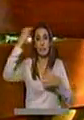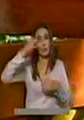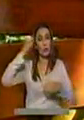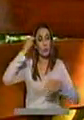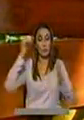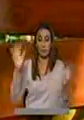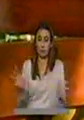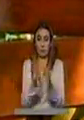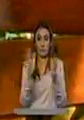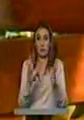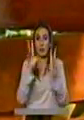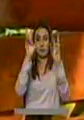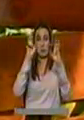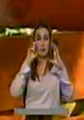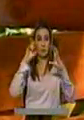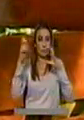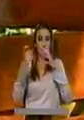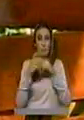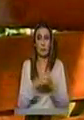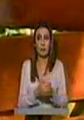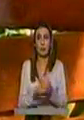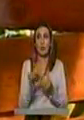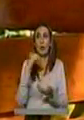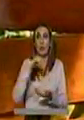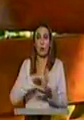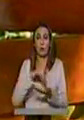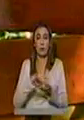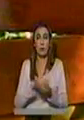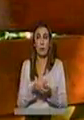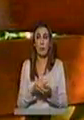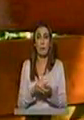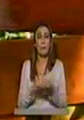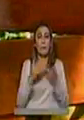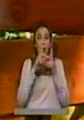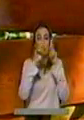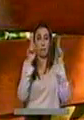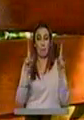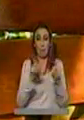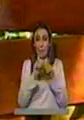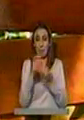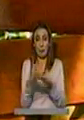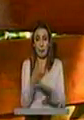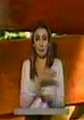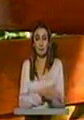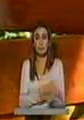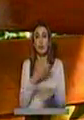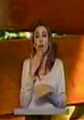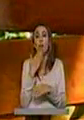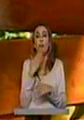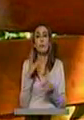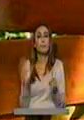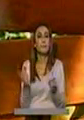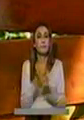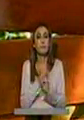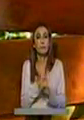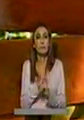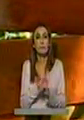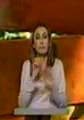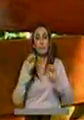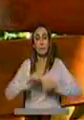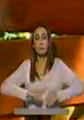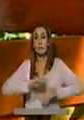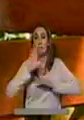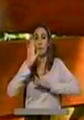y fortalecer el tema turístico. Uh-huh. Pero quiero retomar en lo que le había preguntado hace poco, ¿cómo lograr también ese compromiso del